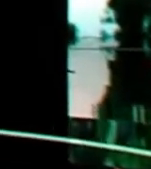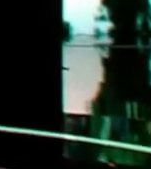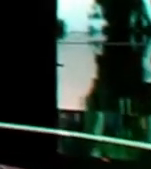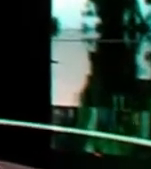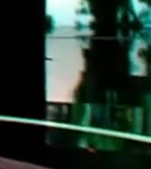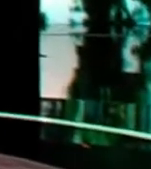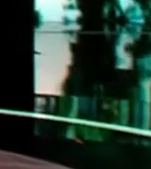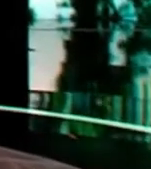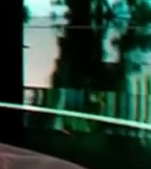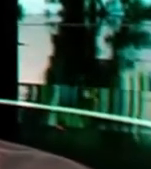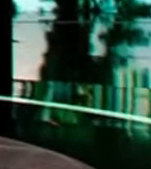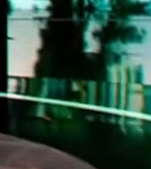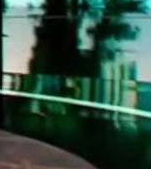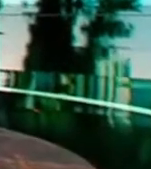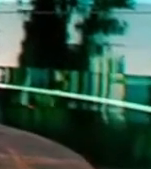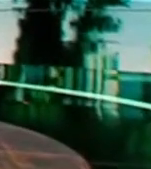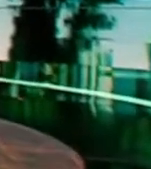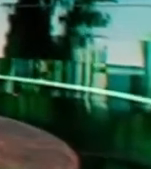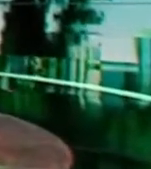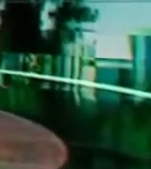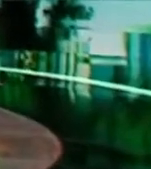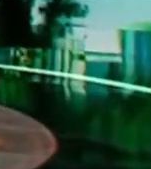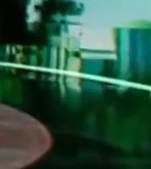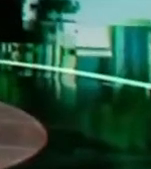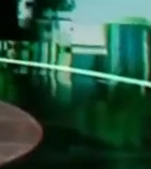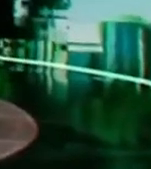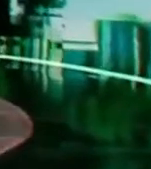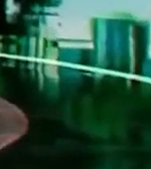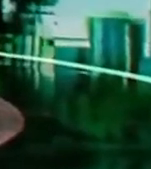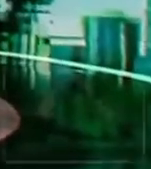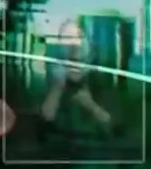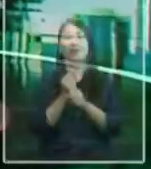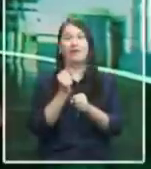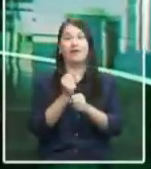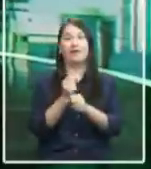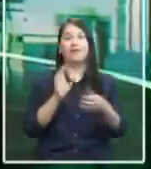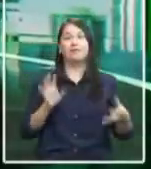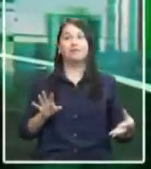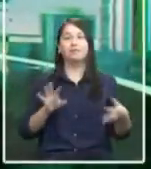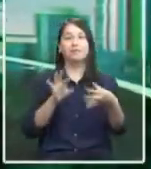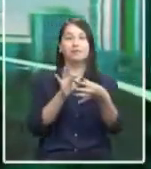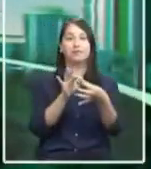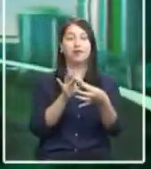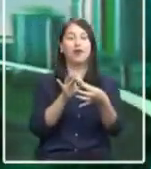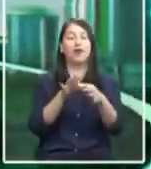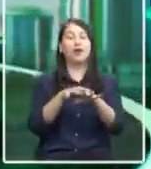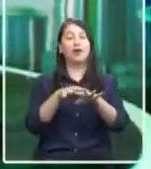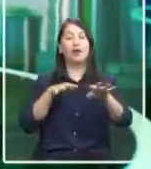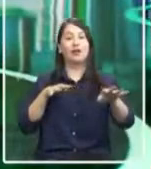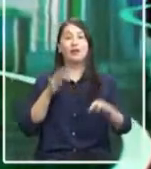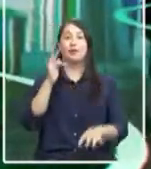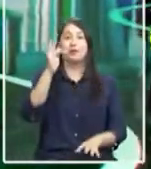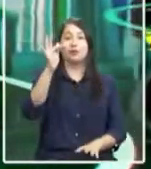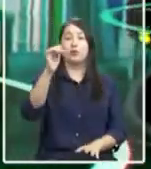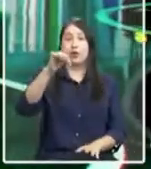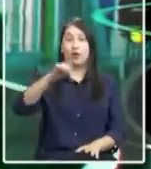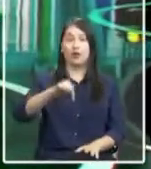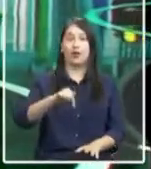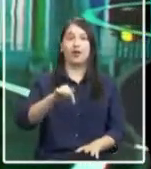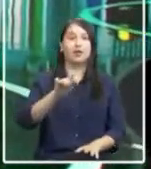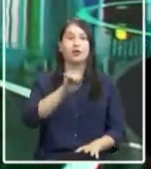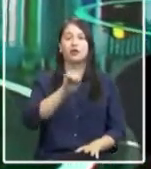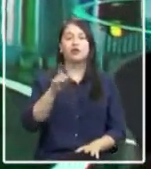Bueno, ese es uno de los trabajos que también está relacionado con Congreso Futuro, porque no solamente es ciencia este evento,